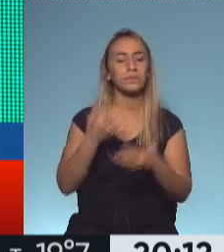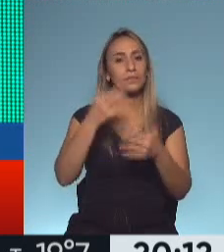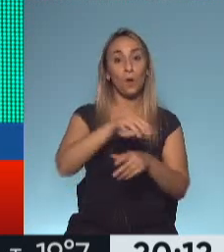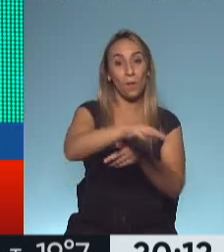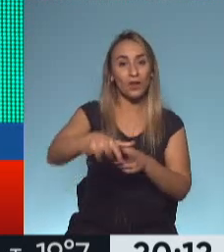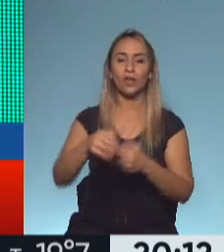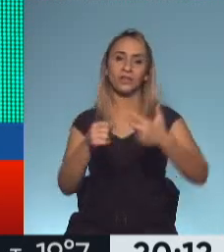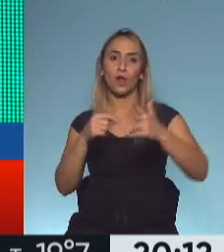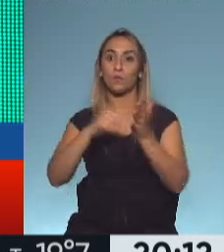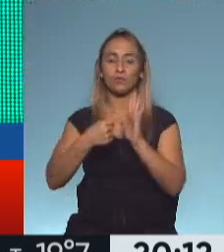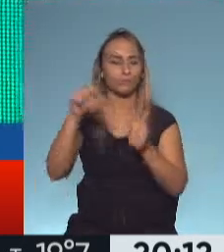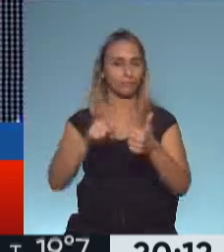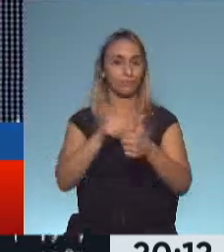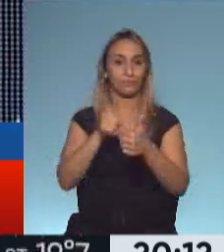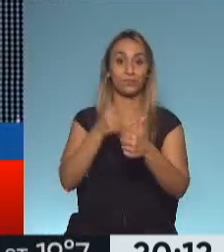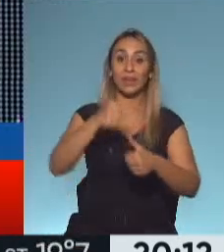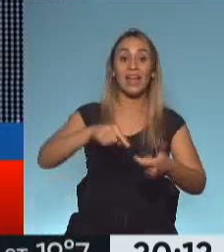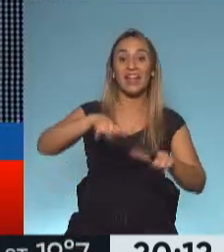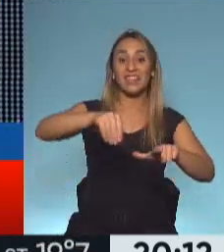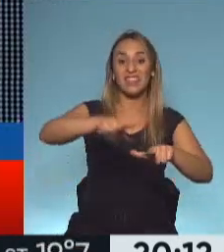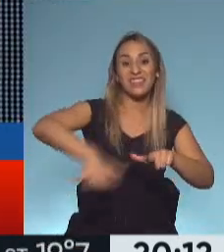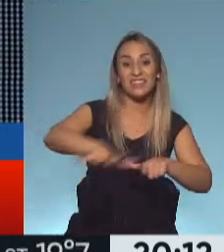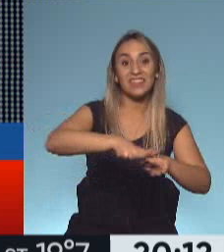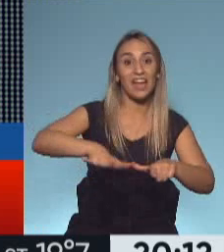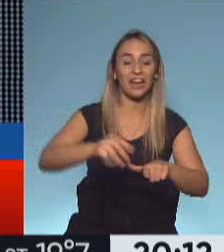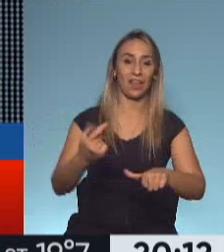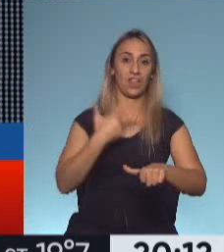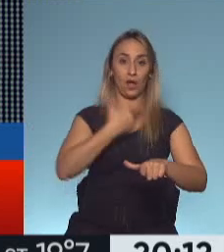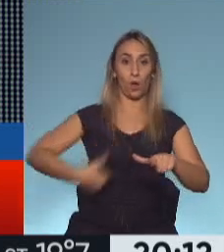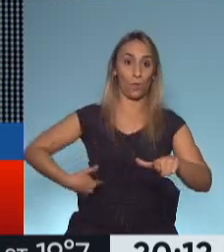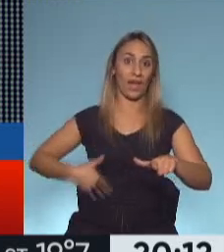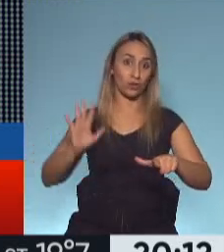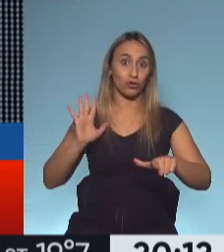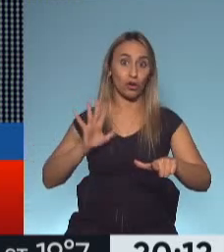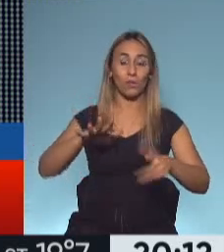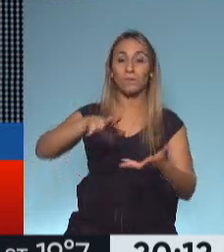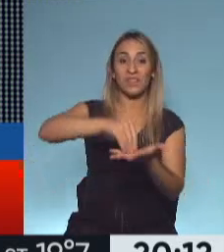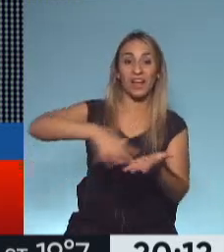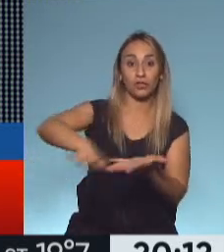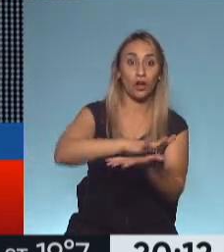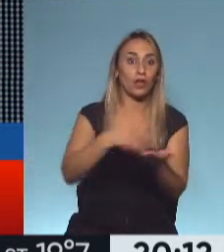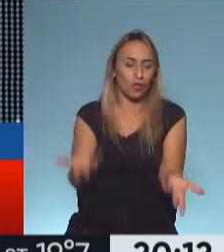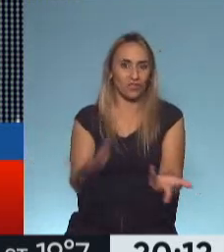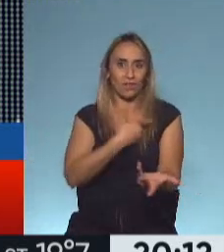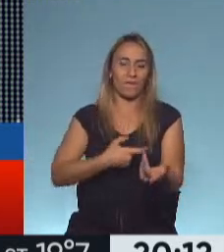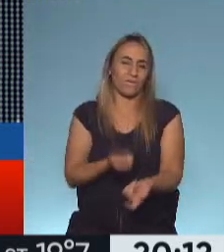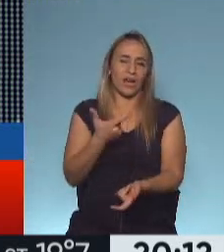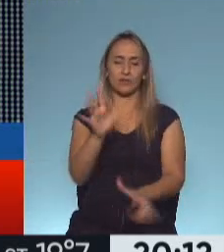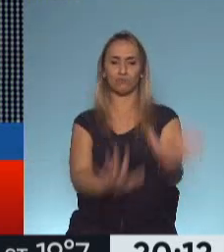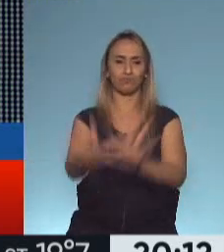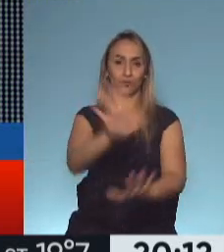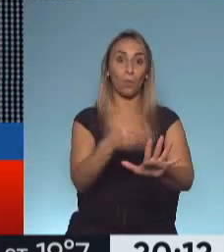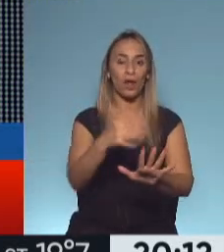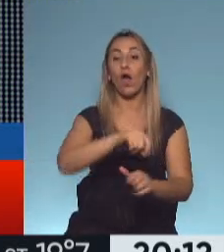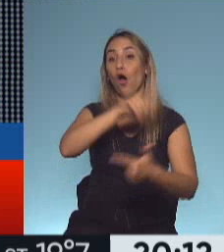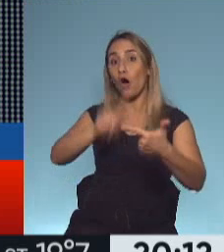barrios. Uno son los barrios que están sobre tierras fiscales, que son los más fáciles porque la tierra es del Estado, se puede regularizar y urbanizar. Segundo, los que están